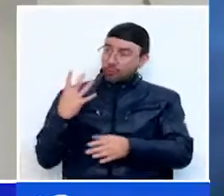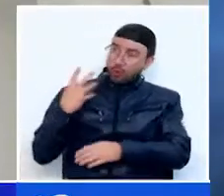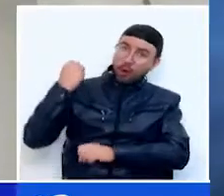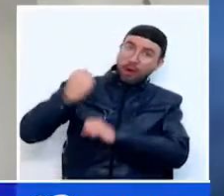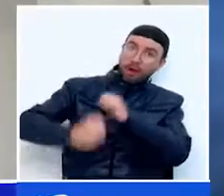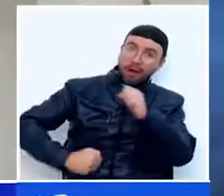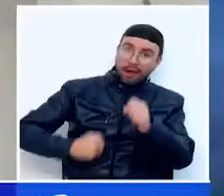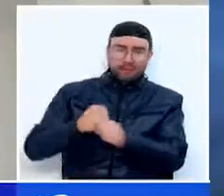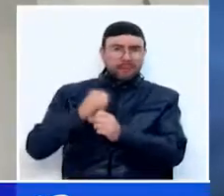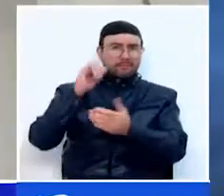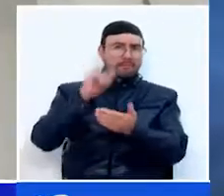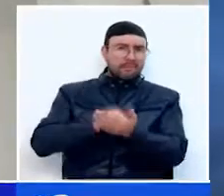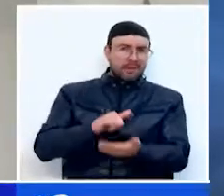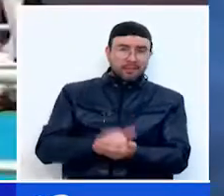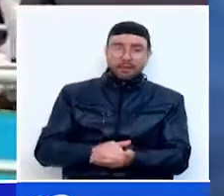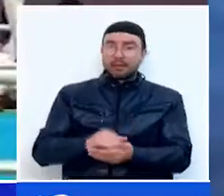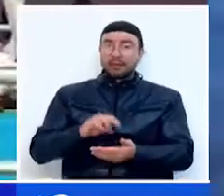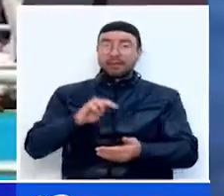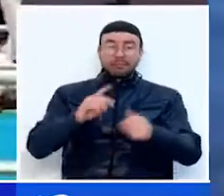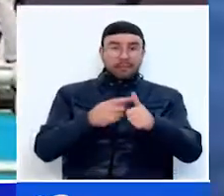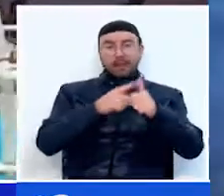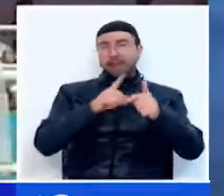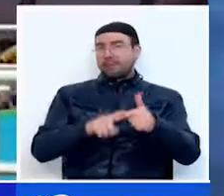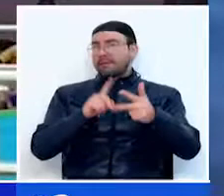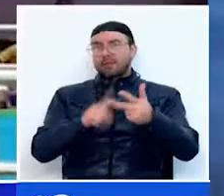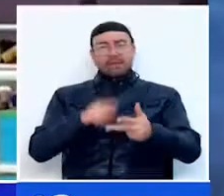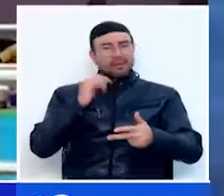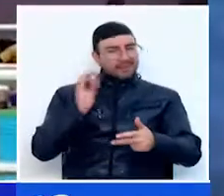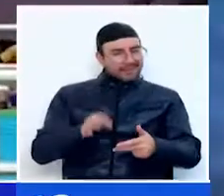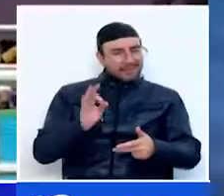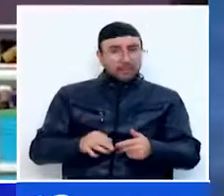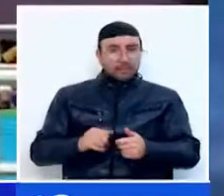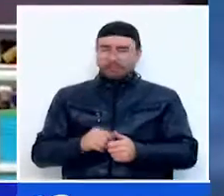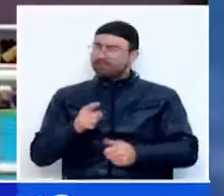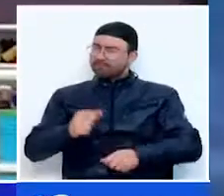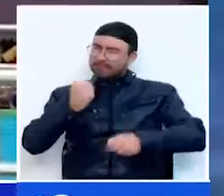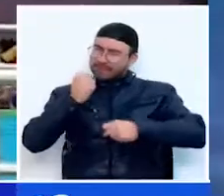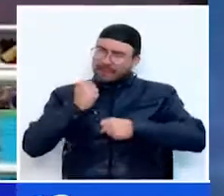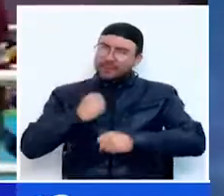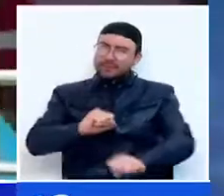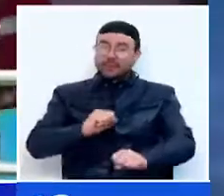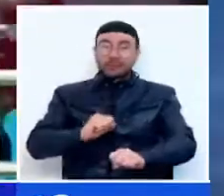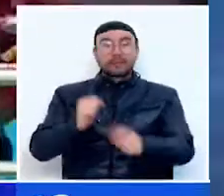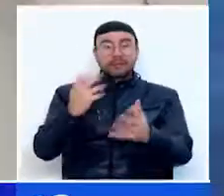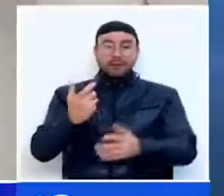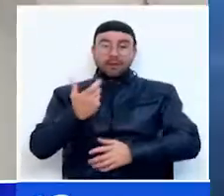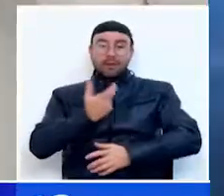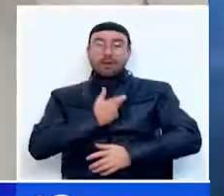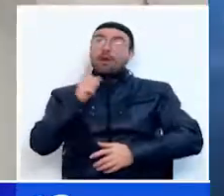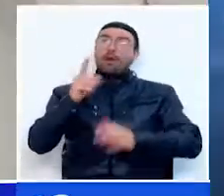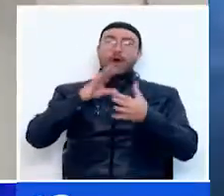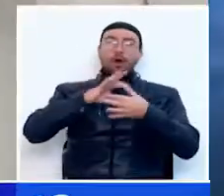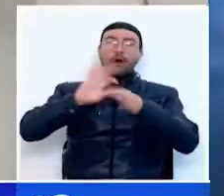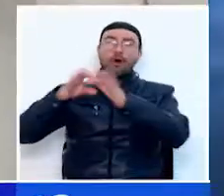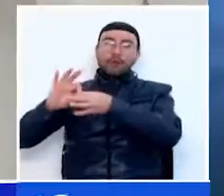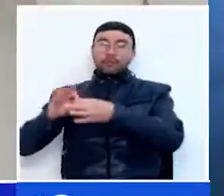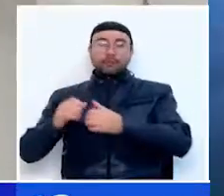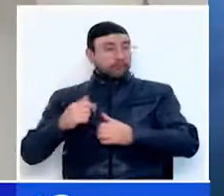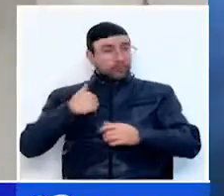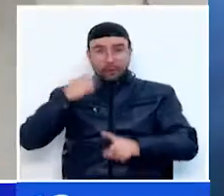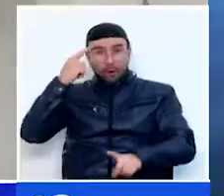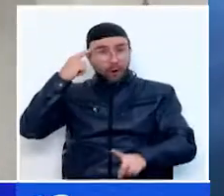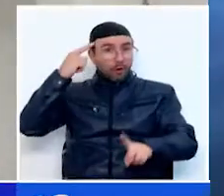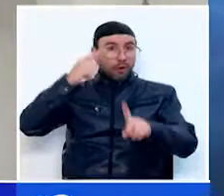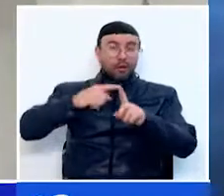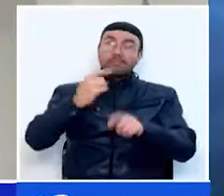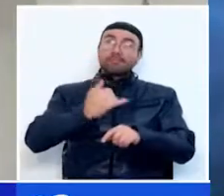ocupando los 3 últimos puestos. Jenny afirma que buscará dar todo de sí para obtener una medalla olímpica. El objetivo mío es ir a obtener